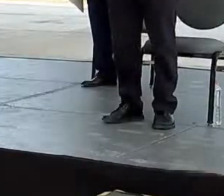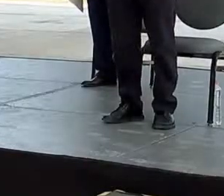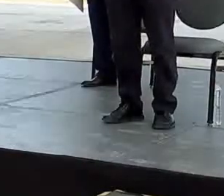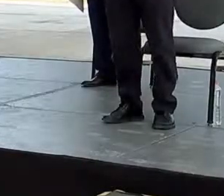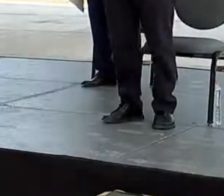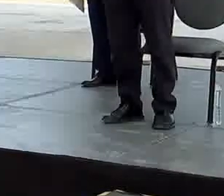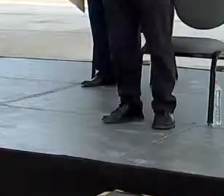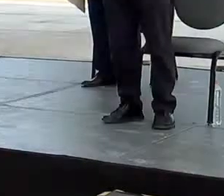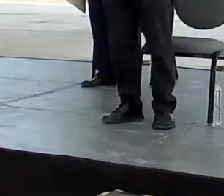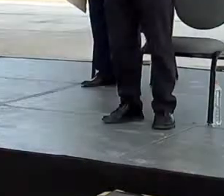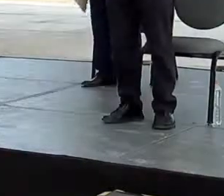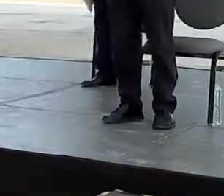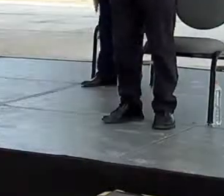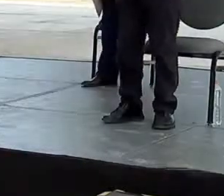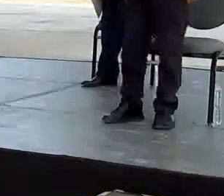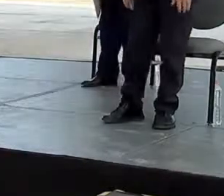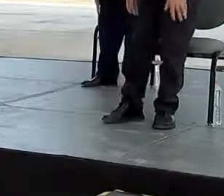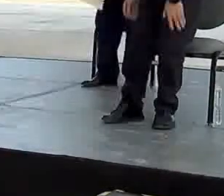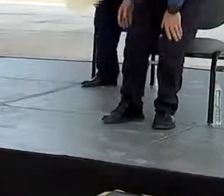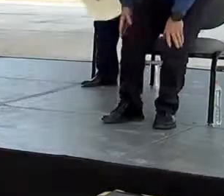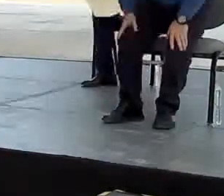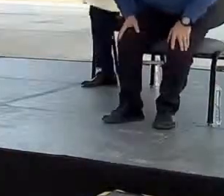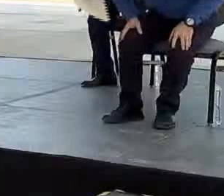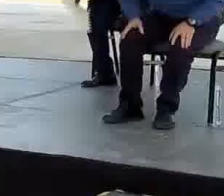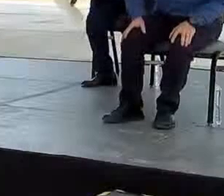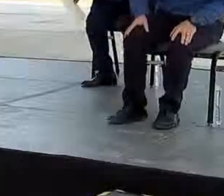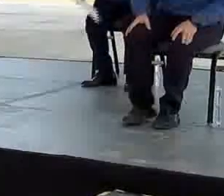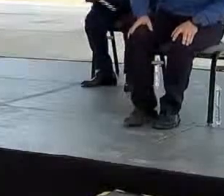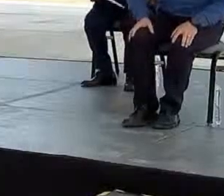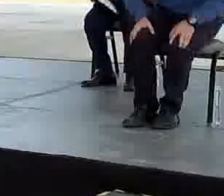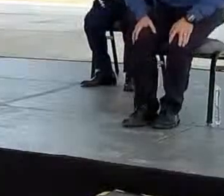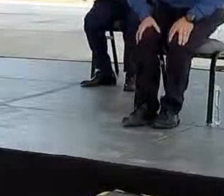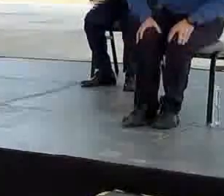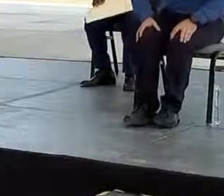Les invitamos a ocupar sus lugares correspondientes.